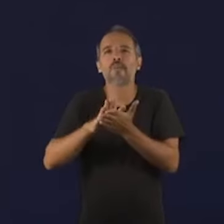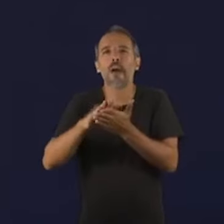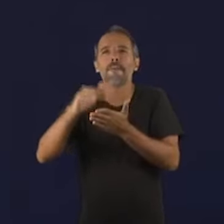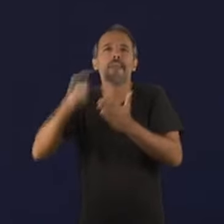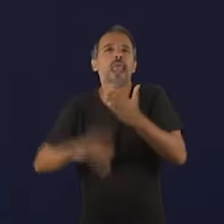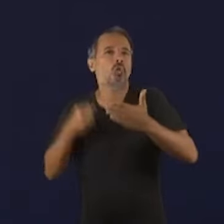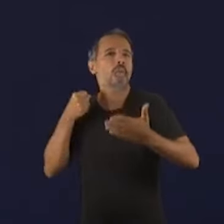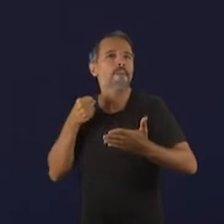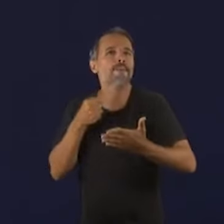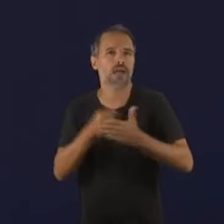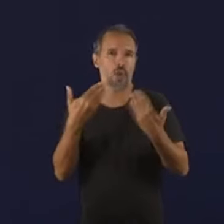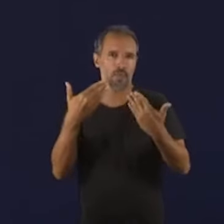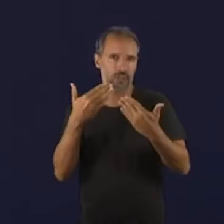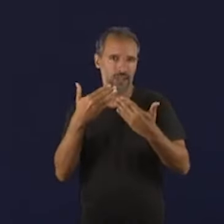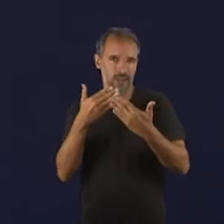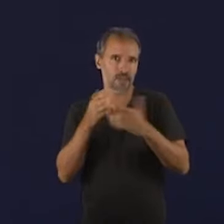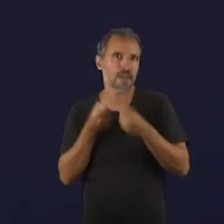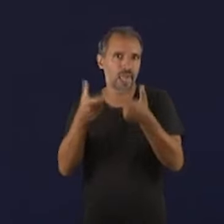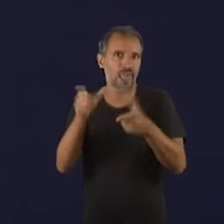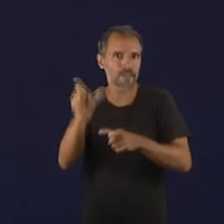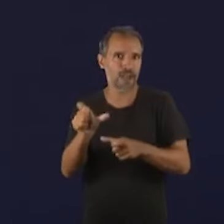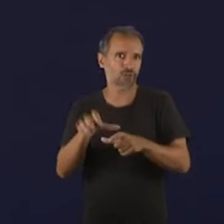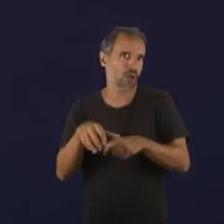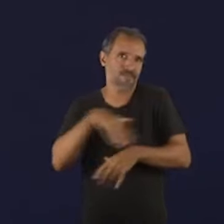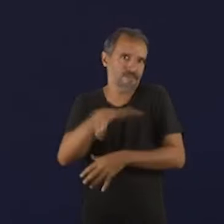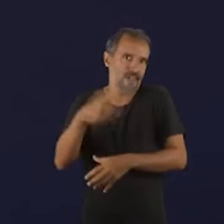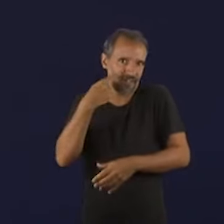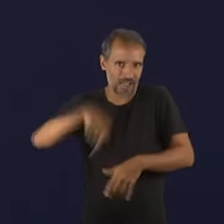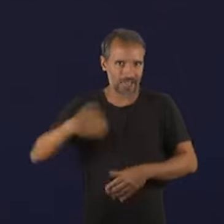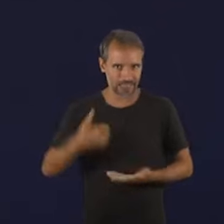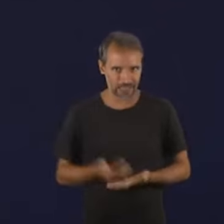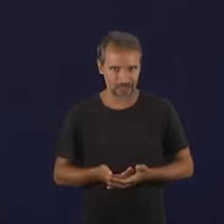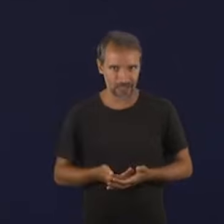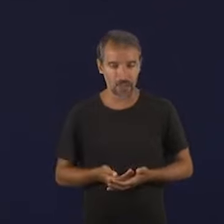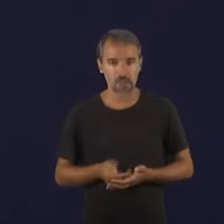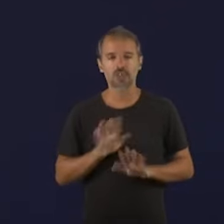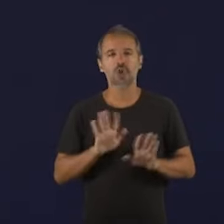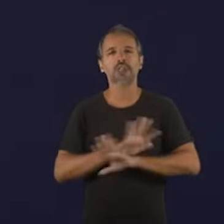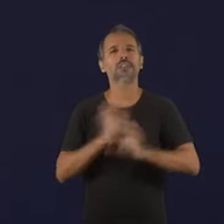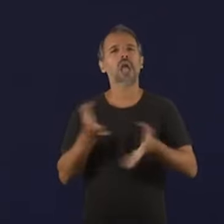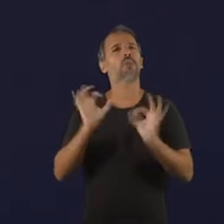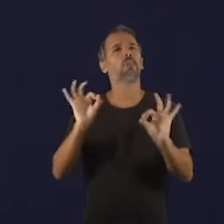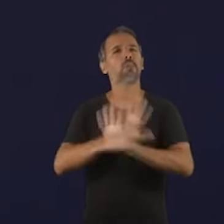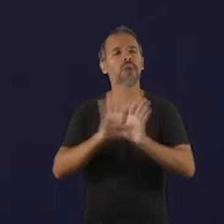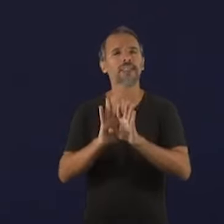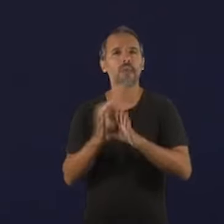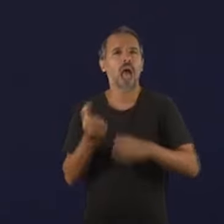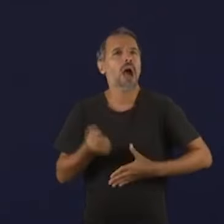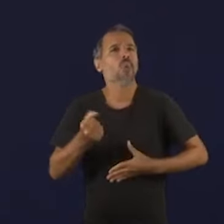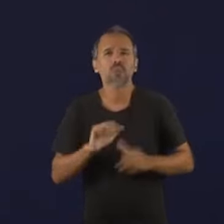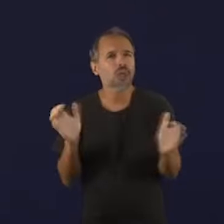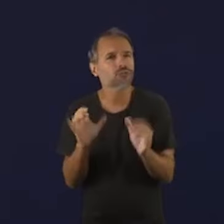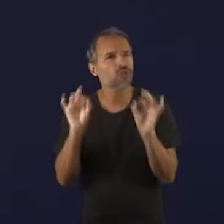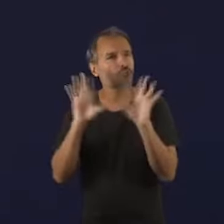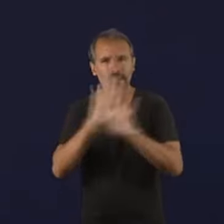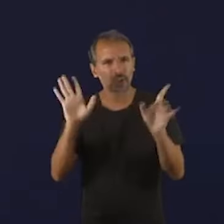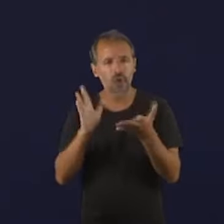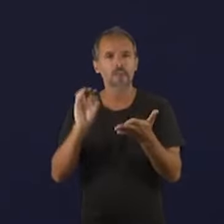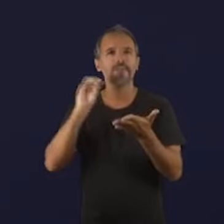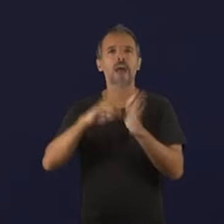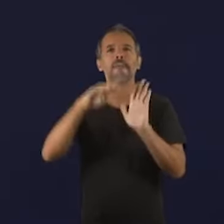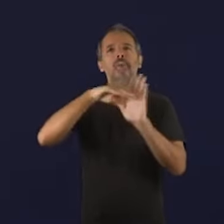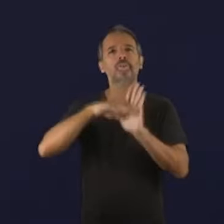posible en los argentinos por eso es que no nos quedamos con el mero apretón monetario no nos quedamos con las